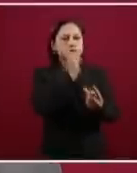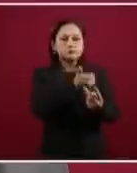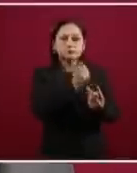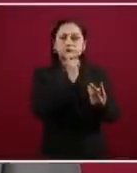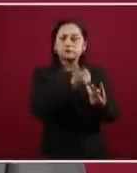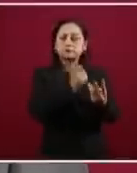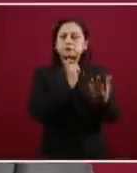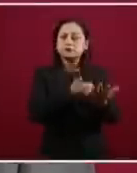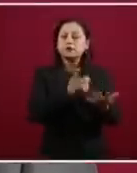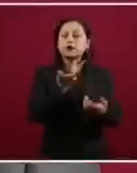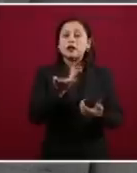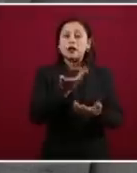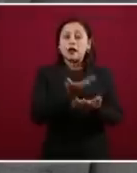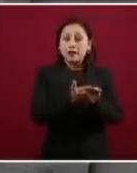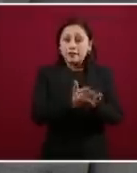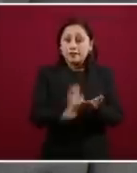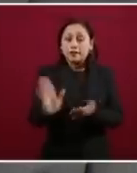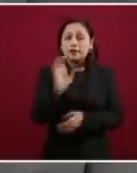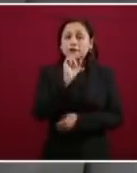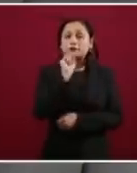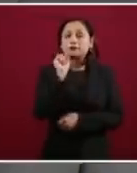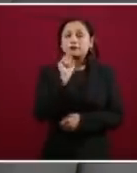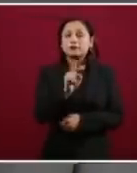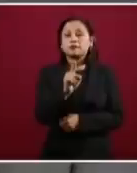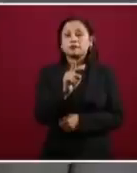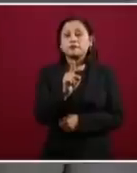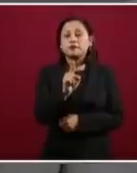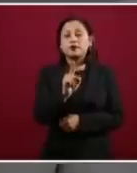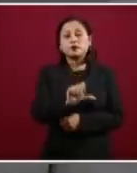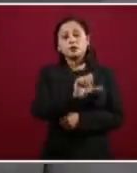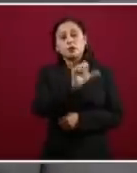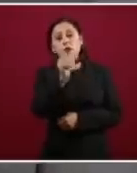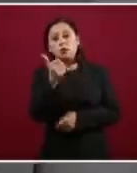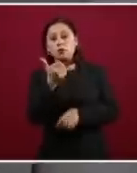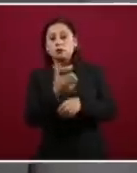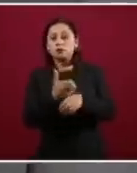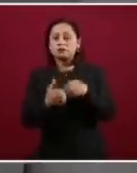otro tipo de erogaciones